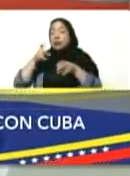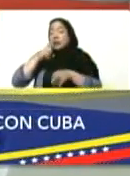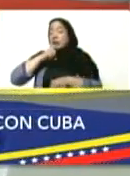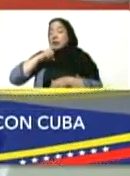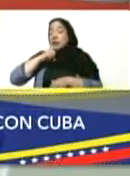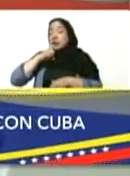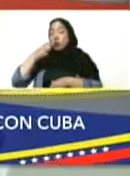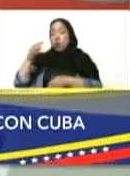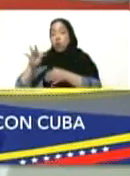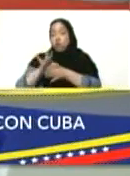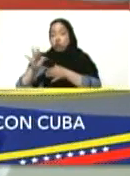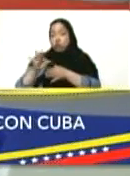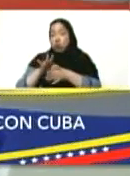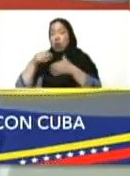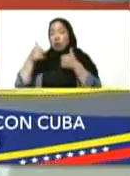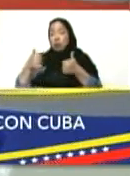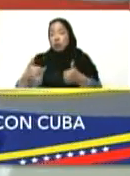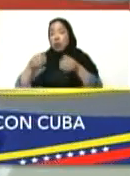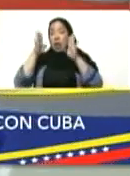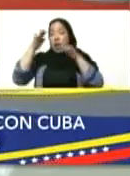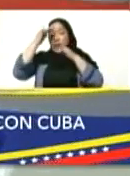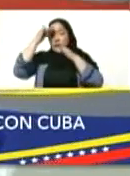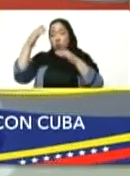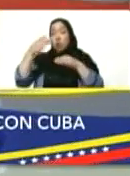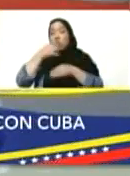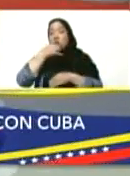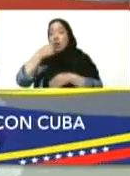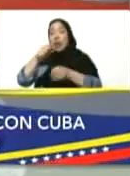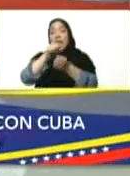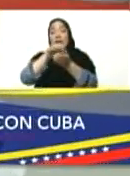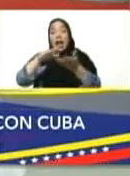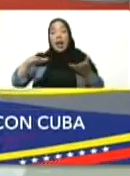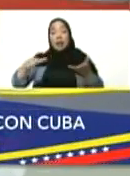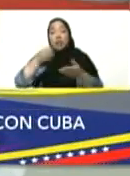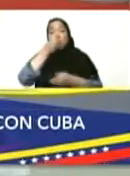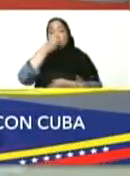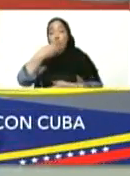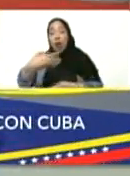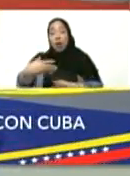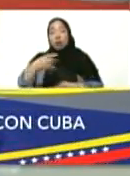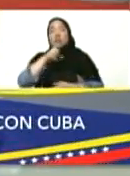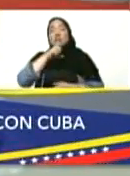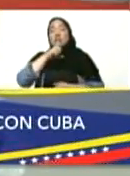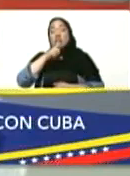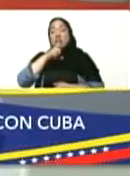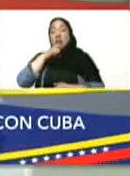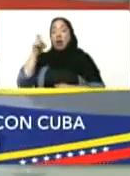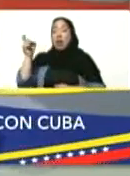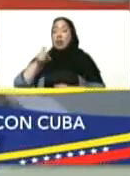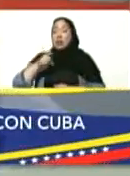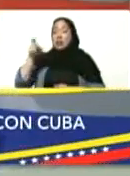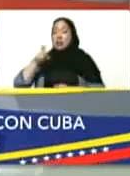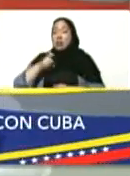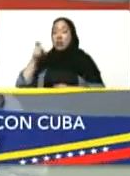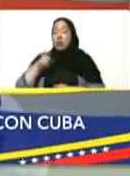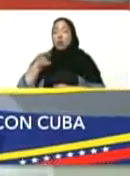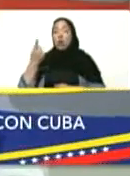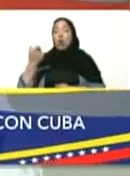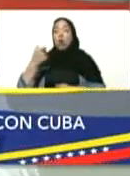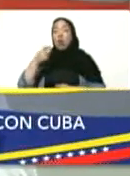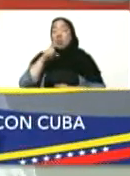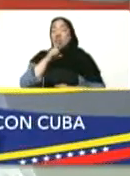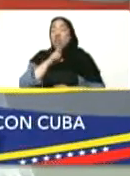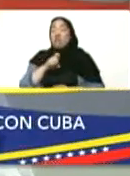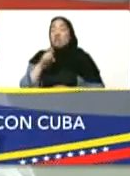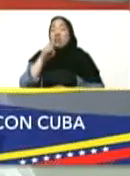esté operativo, que esté atendiendo de manera gratuita, con calidad, a quien lo necesita, tenemos que parir,